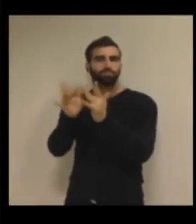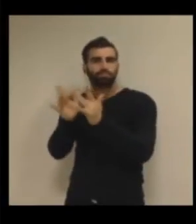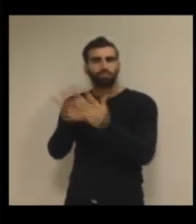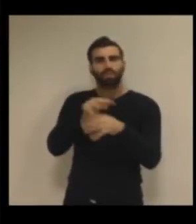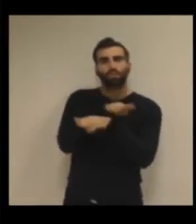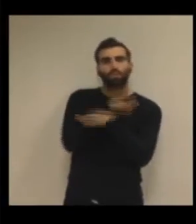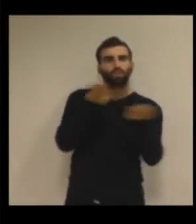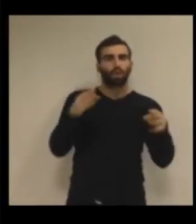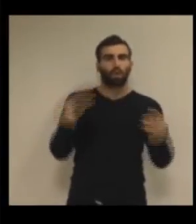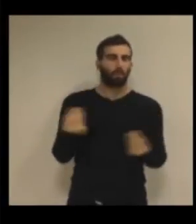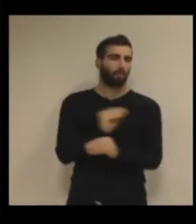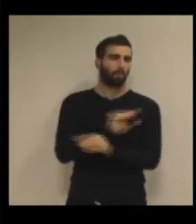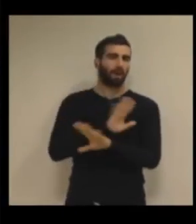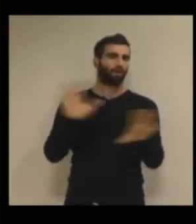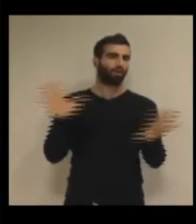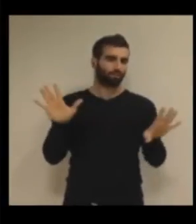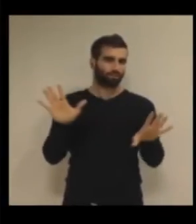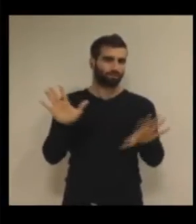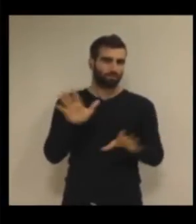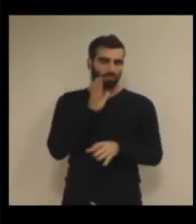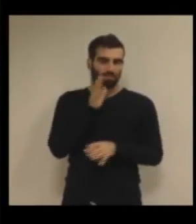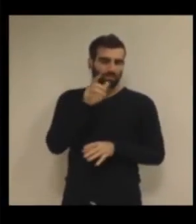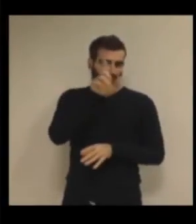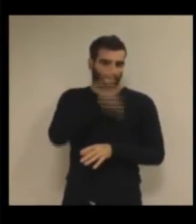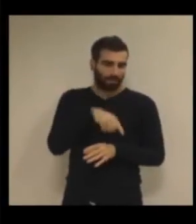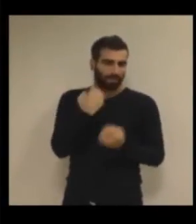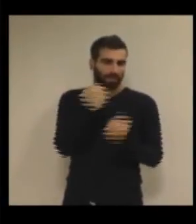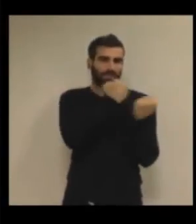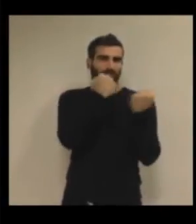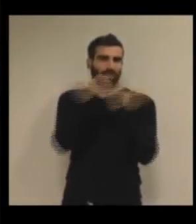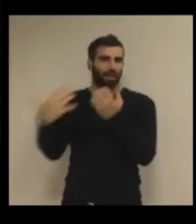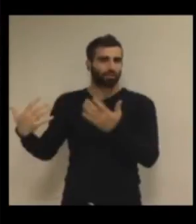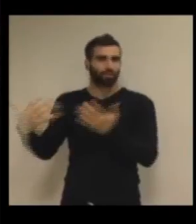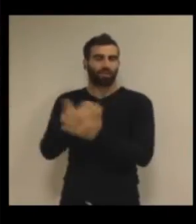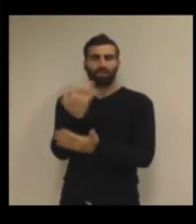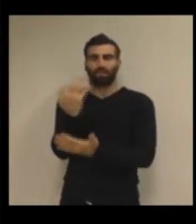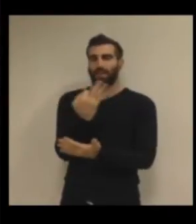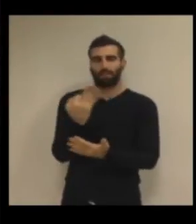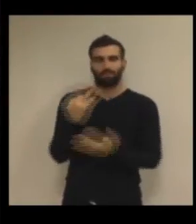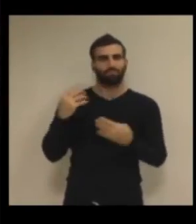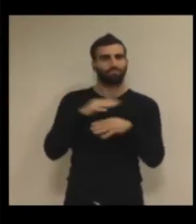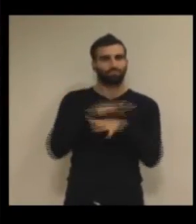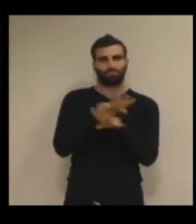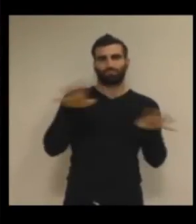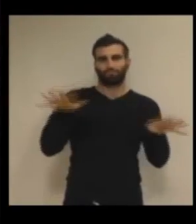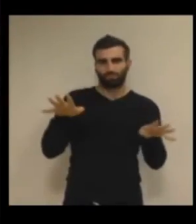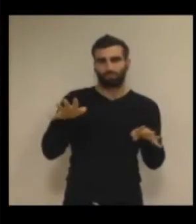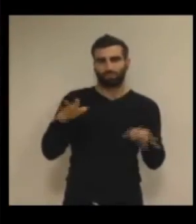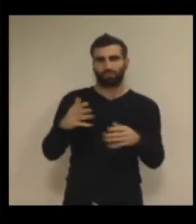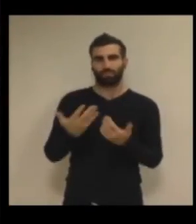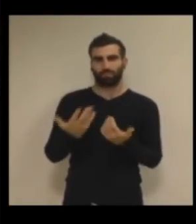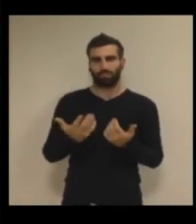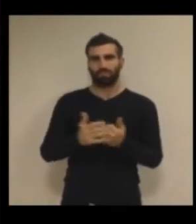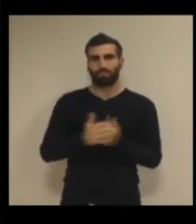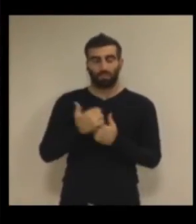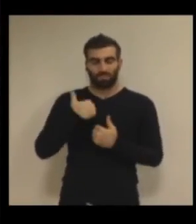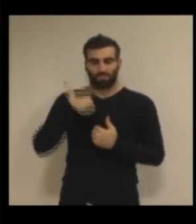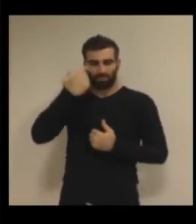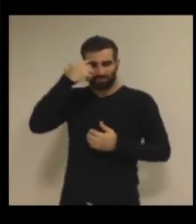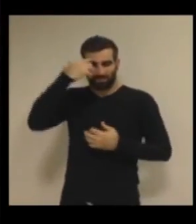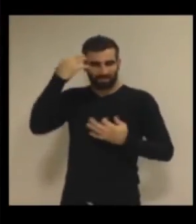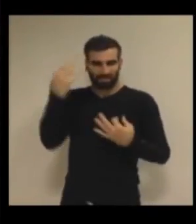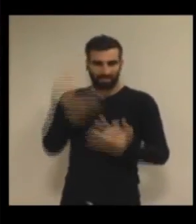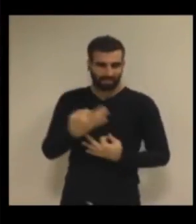aparte de las que tengan que hacer, por supuesto, todas las entidades que correspondan. Y entonces, o sea, yo estoy seguro que dentro